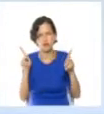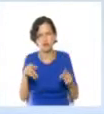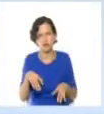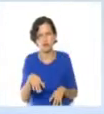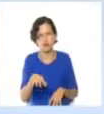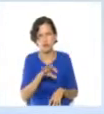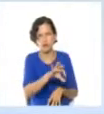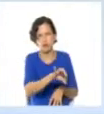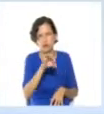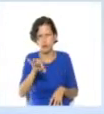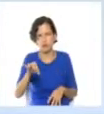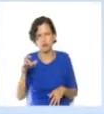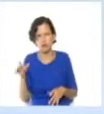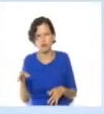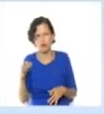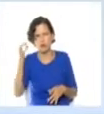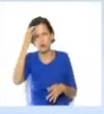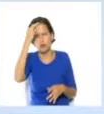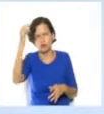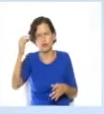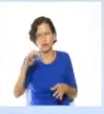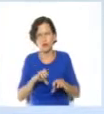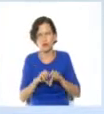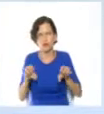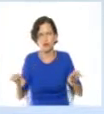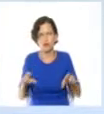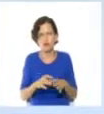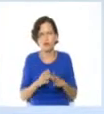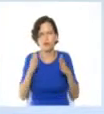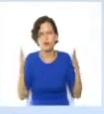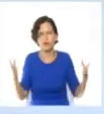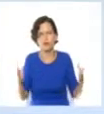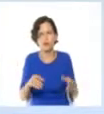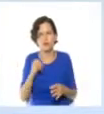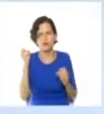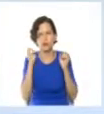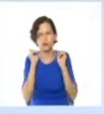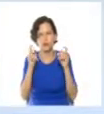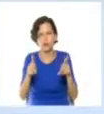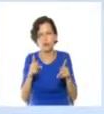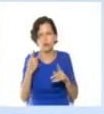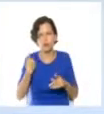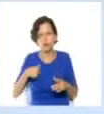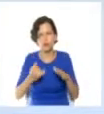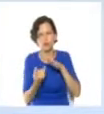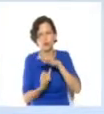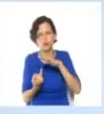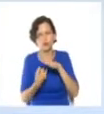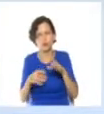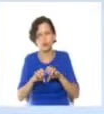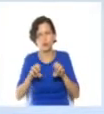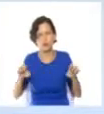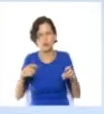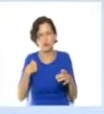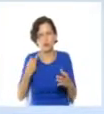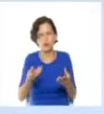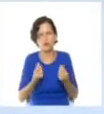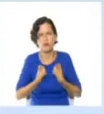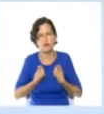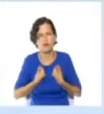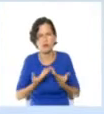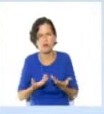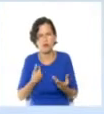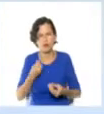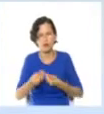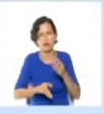Consejo Educativo. Esta es una gran oportunidad que tenemos en las instituciones educativas para llevar a lo vivencial